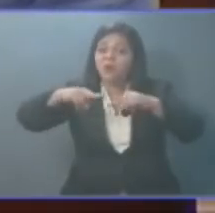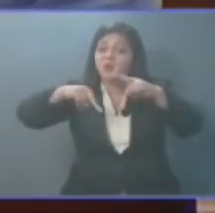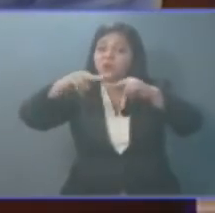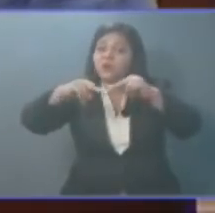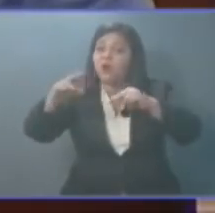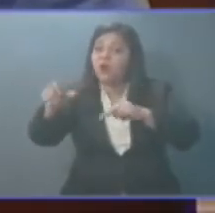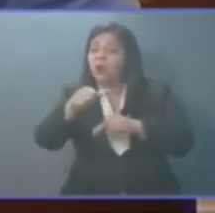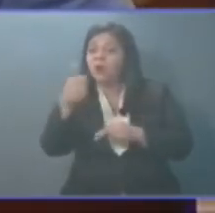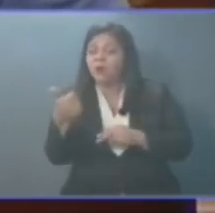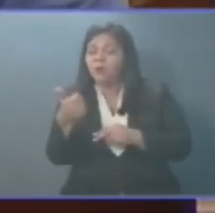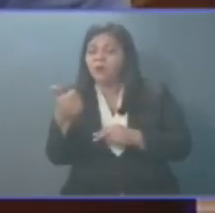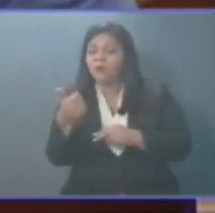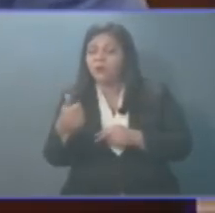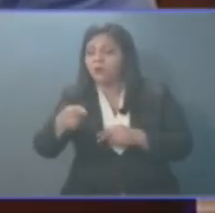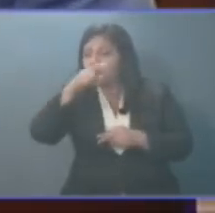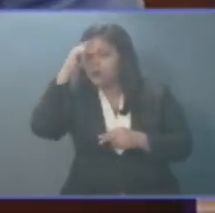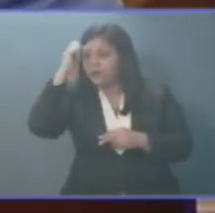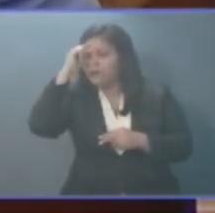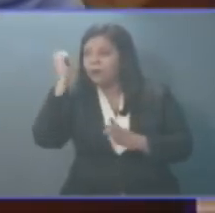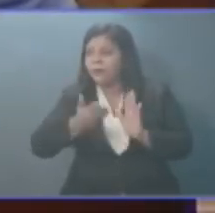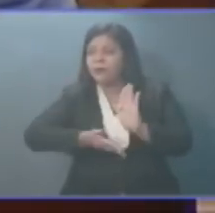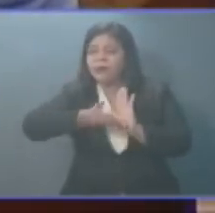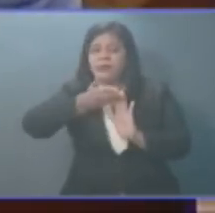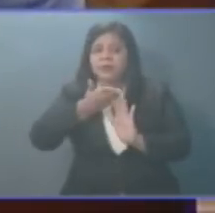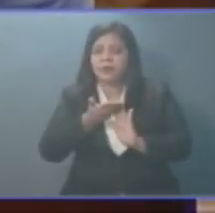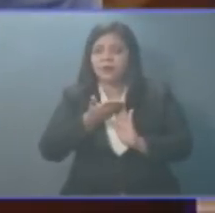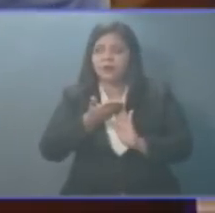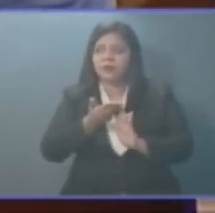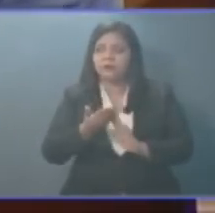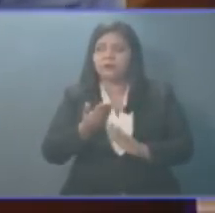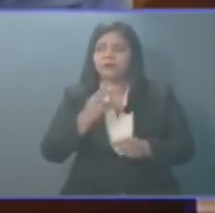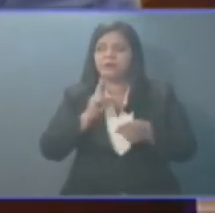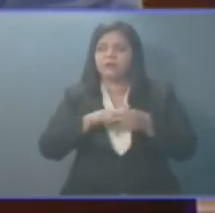gran impacto para el desarrollo de la...